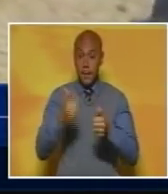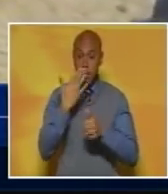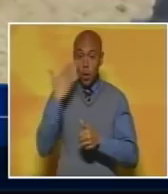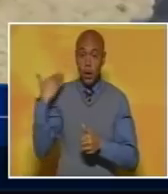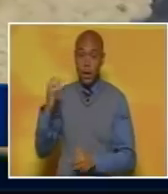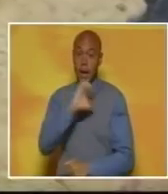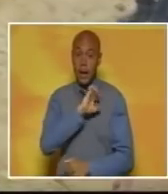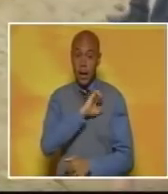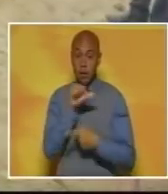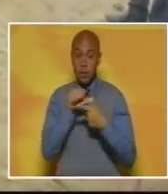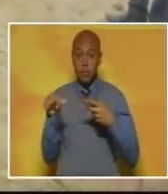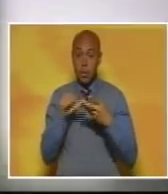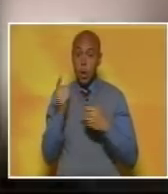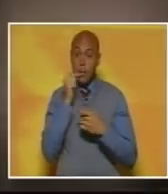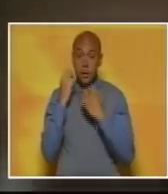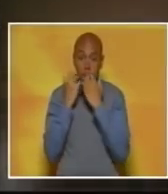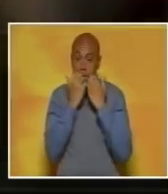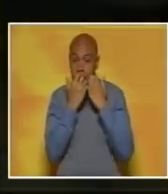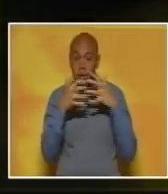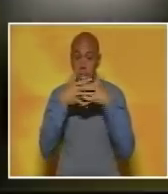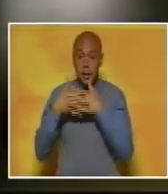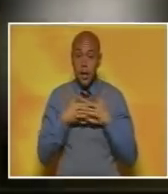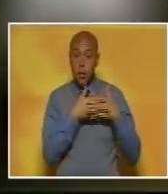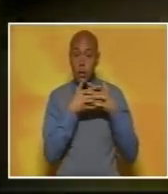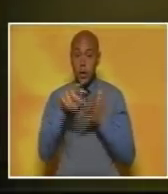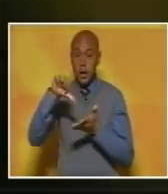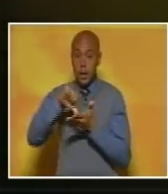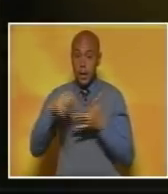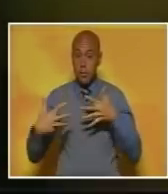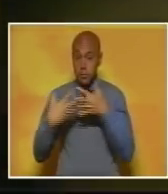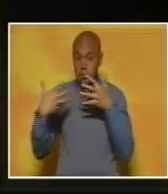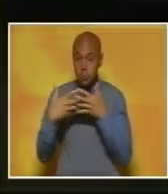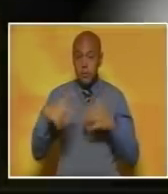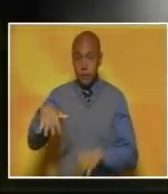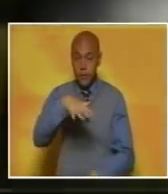año debido a las tensiones entre Estados Unidos e Irán.